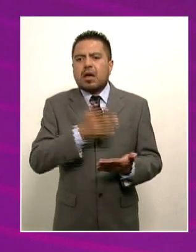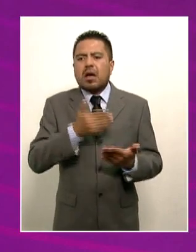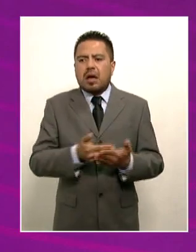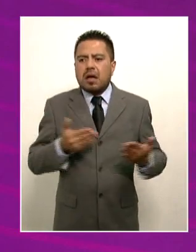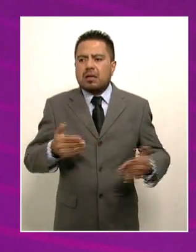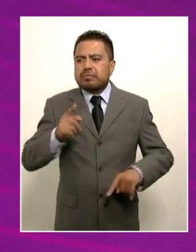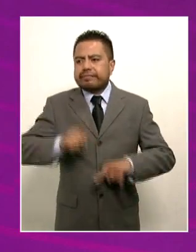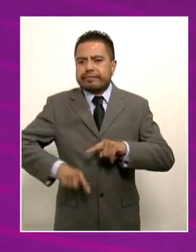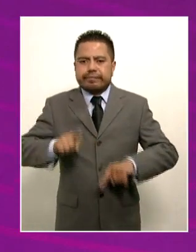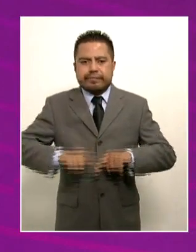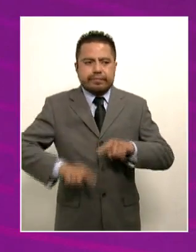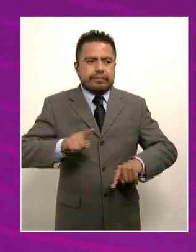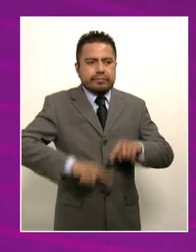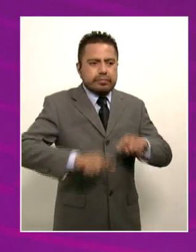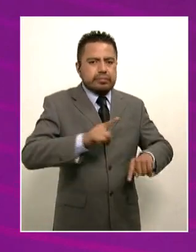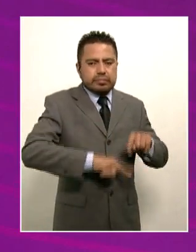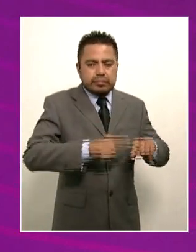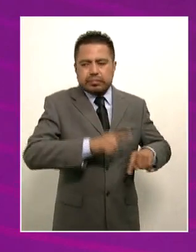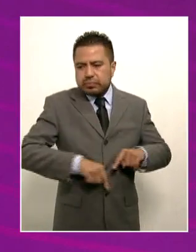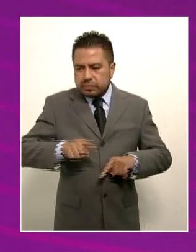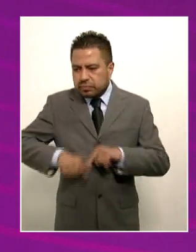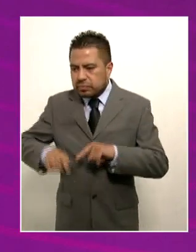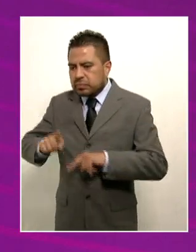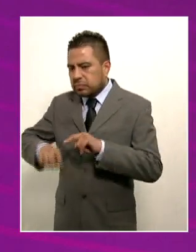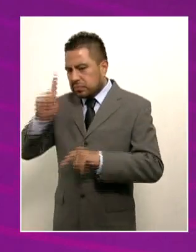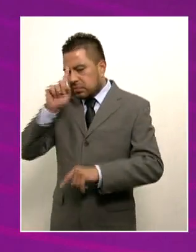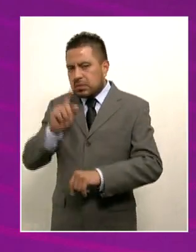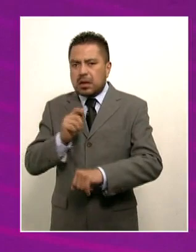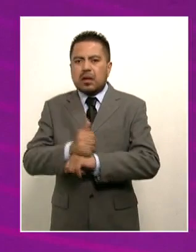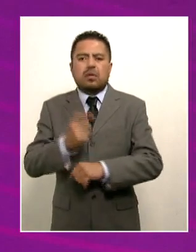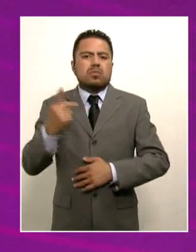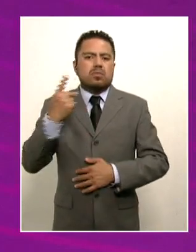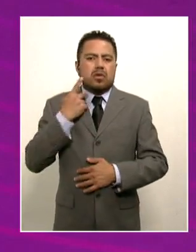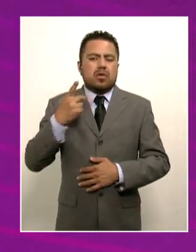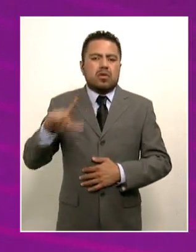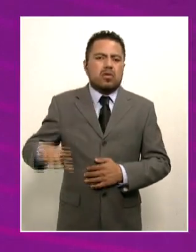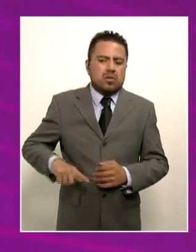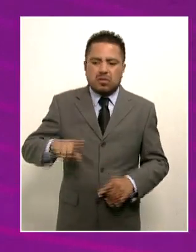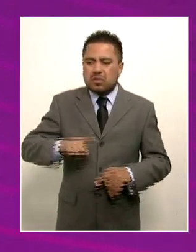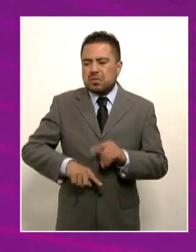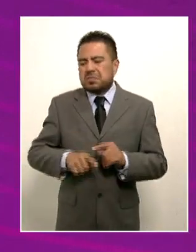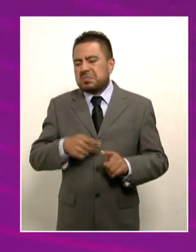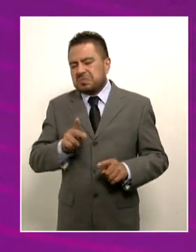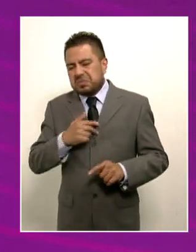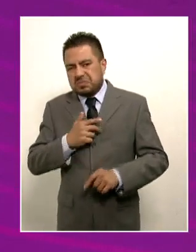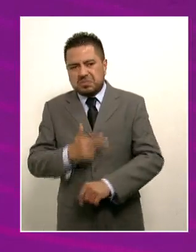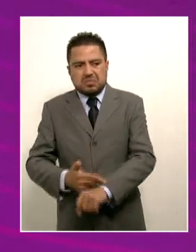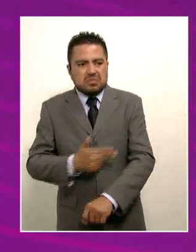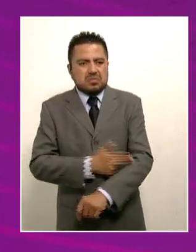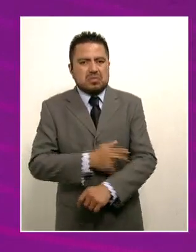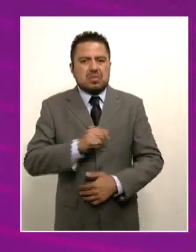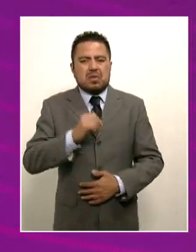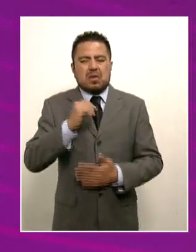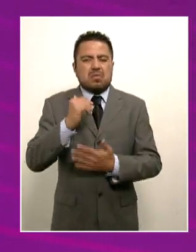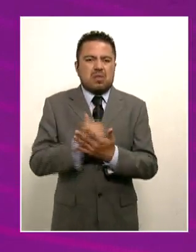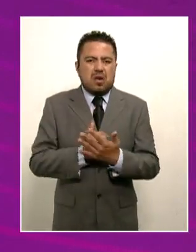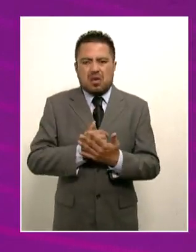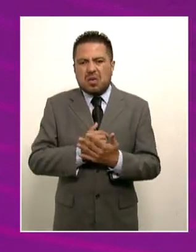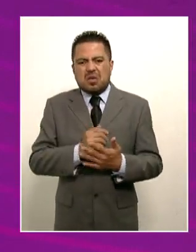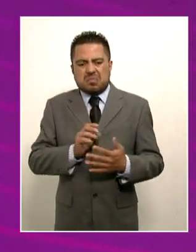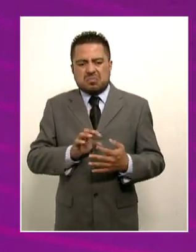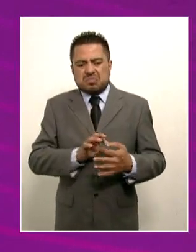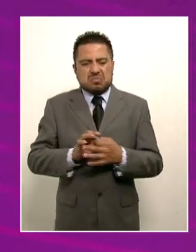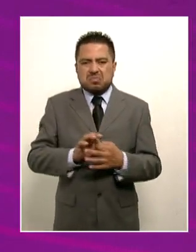ahora desmantelando para establecer pues una política pública que francamente me parece poco